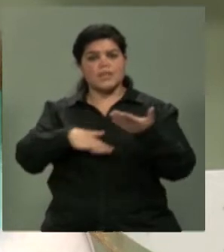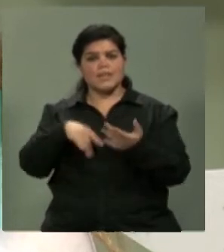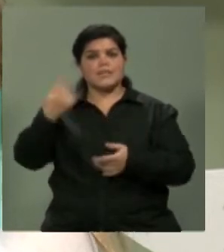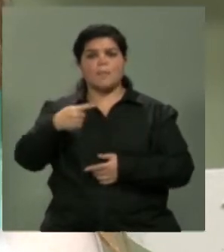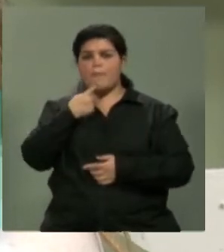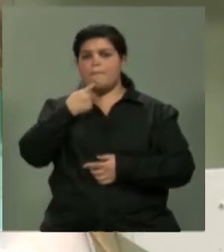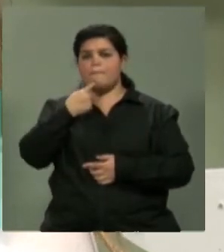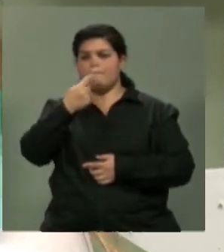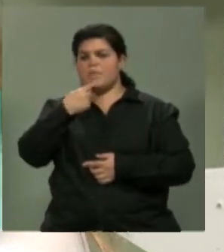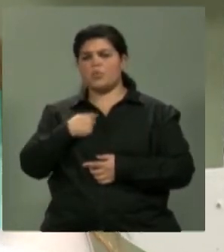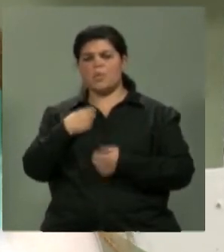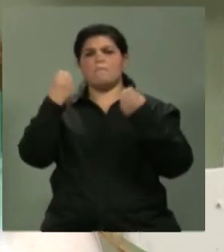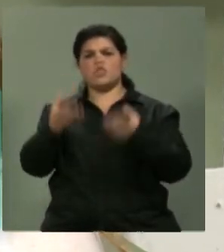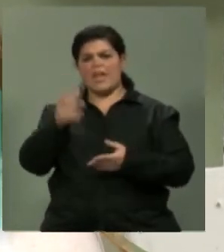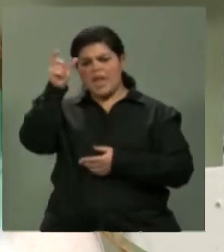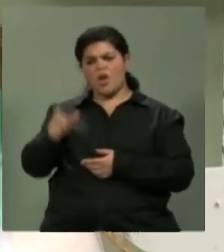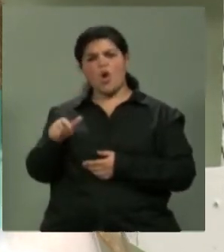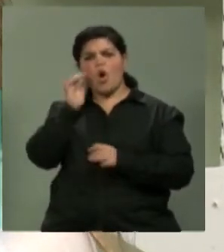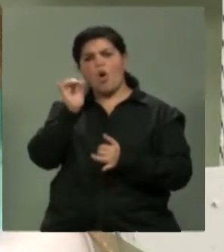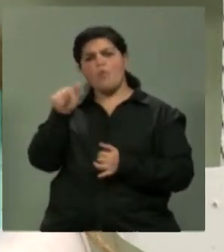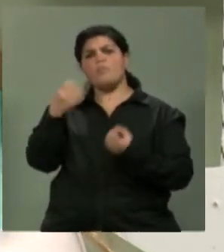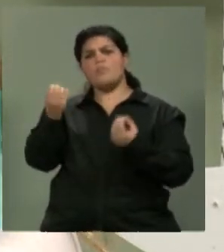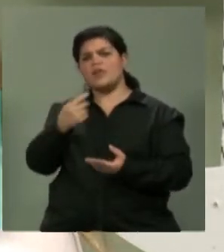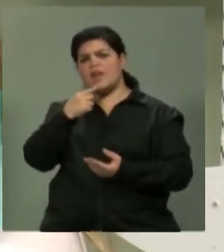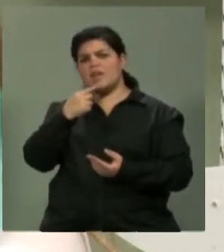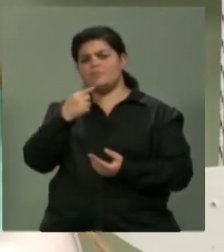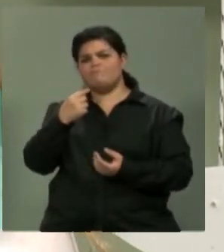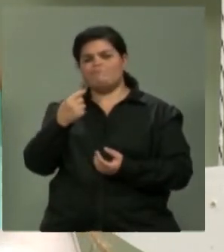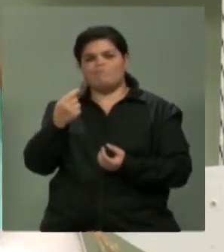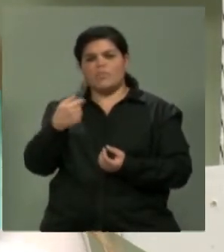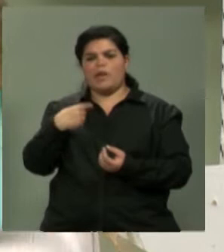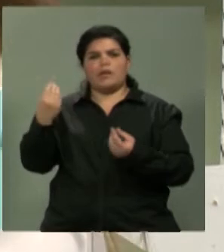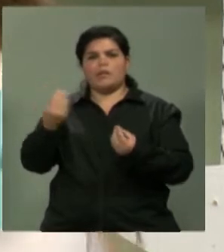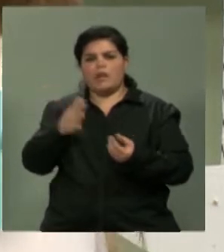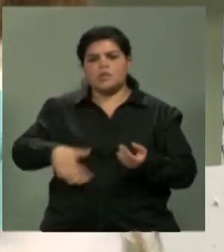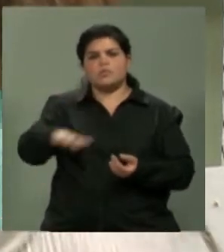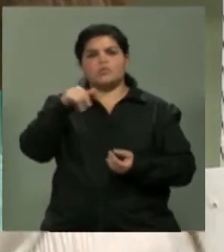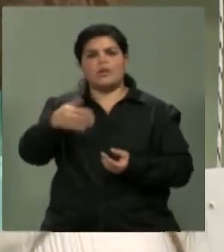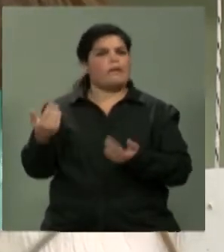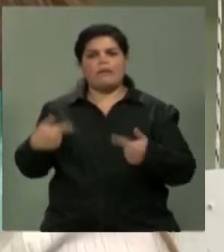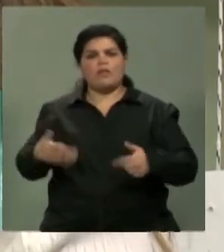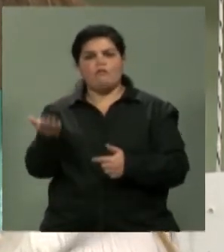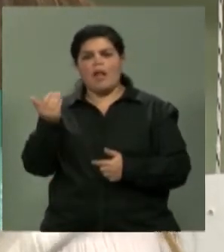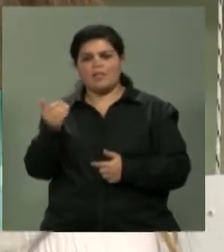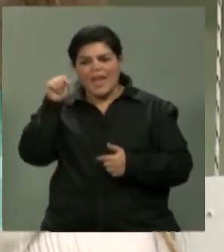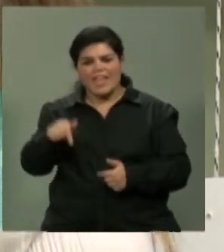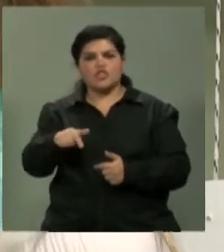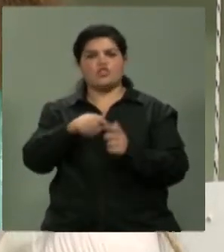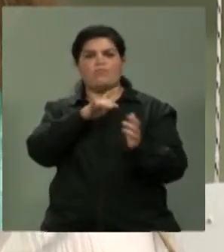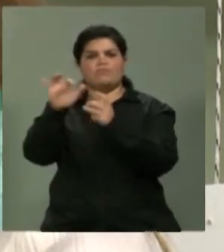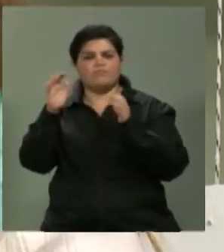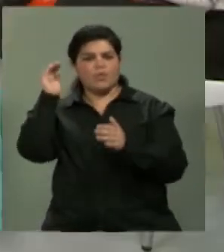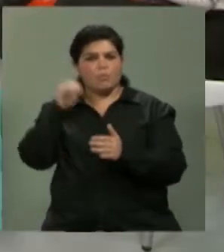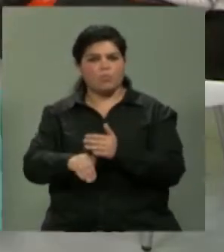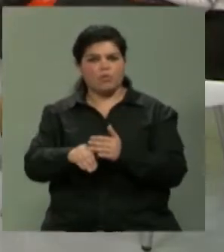qué. ¿Por qué ese chico delinquió? ¿En qué situación estaba? ¿Qué nos faltó? Esa es la discusión que hay que tener, no una discusión de